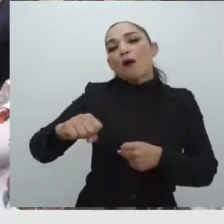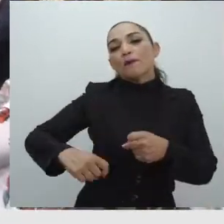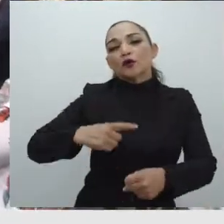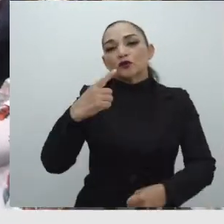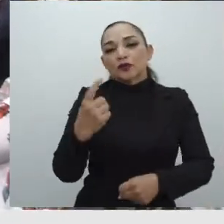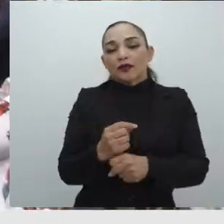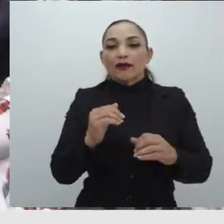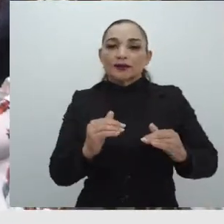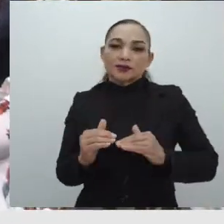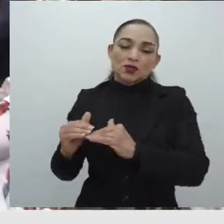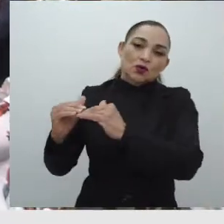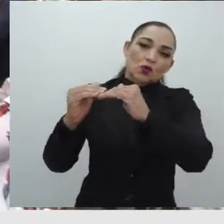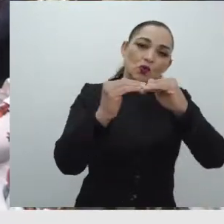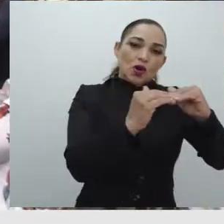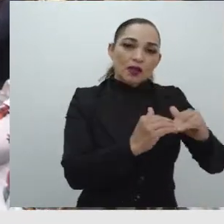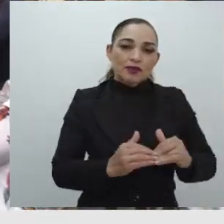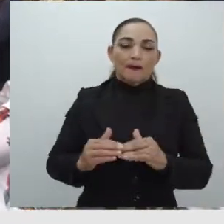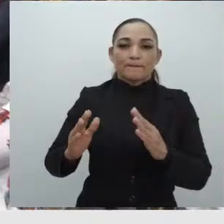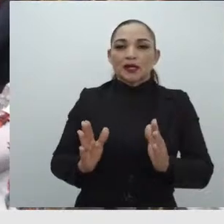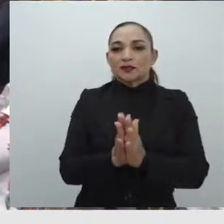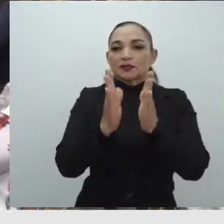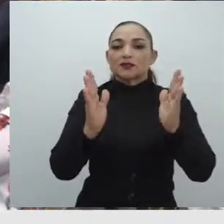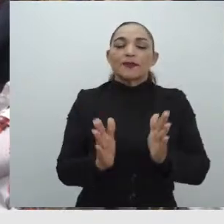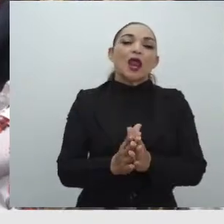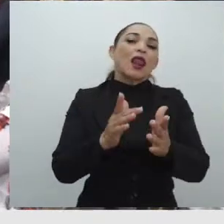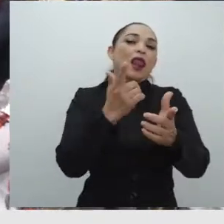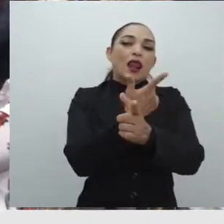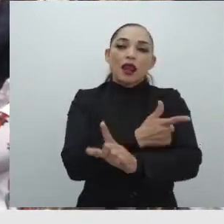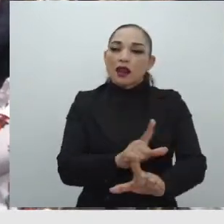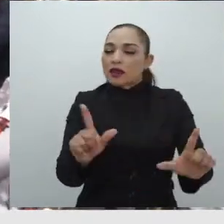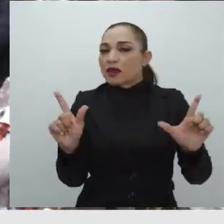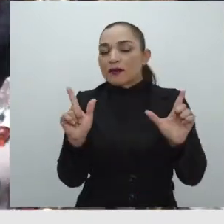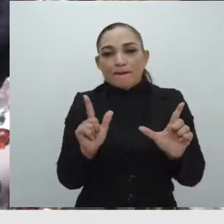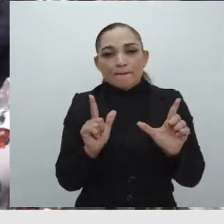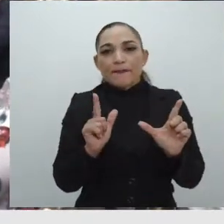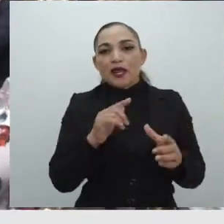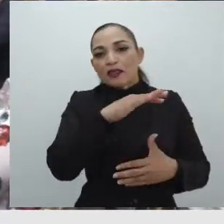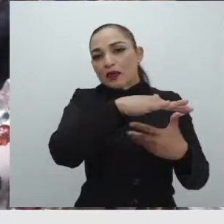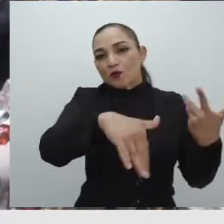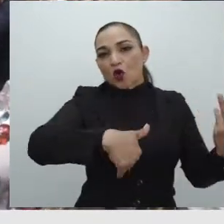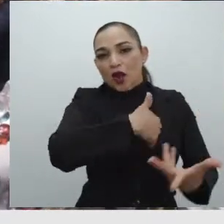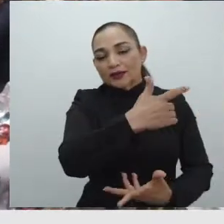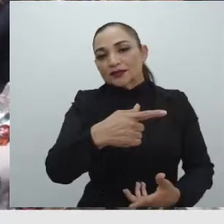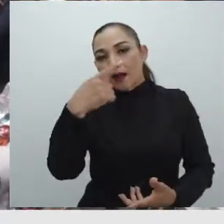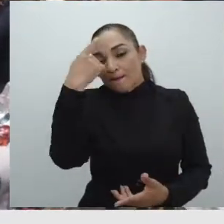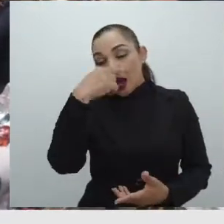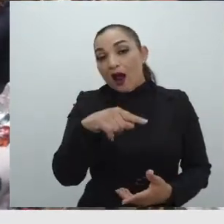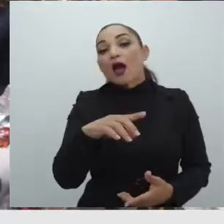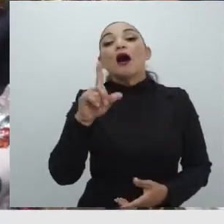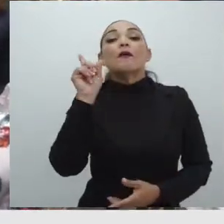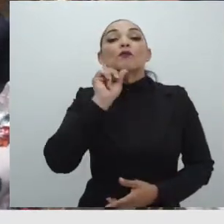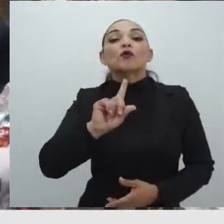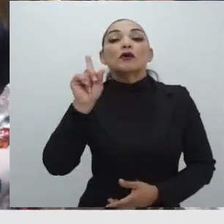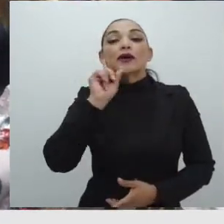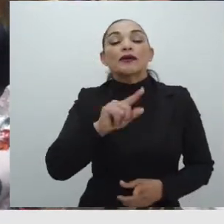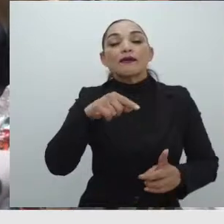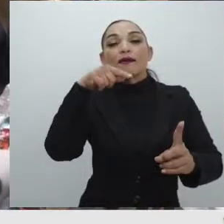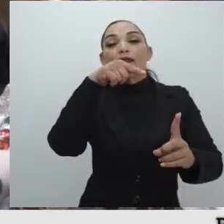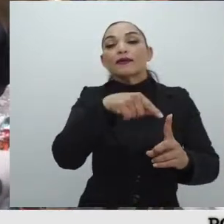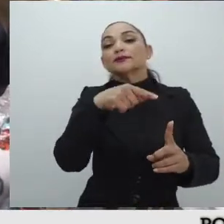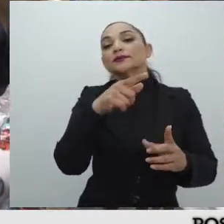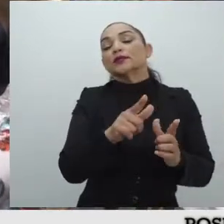igualdad, inclusión y una vida libre de violencia para las mujeres y atención a la familia y grupos